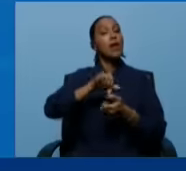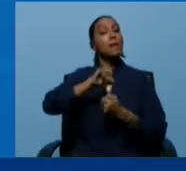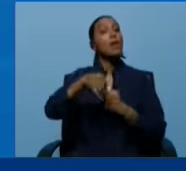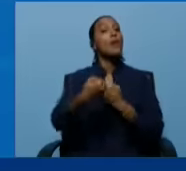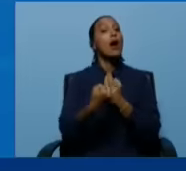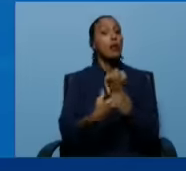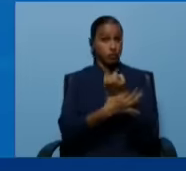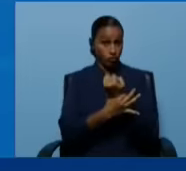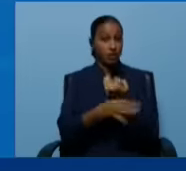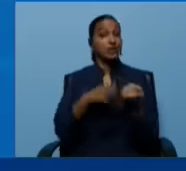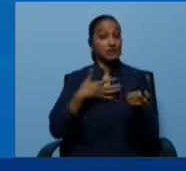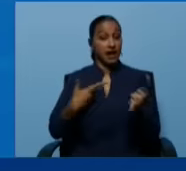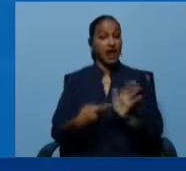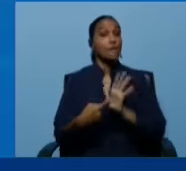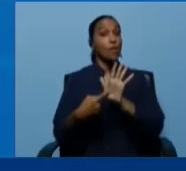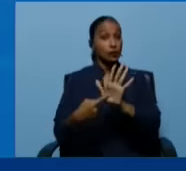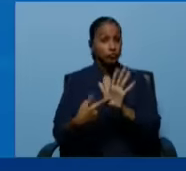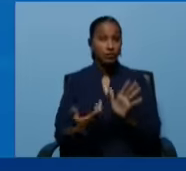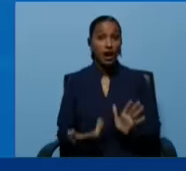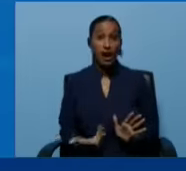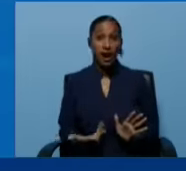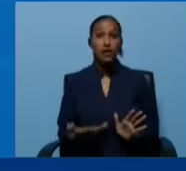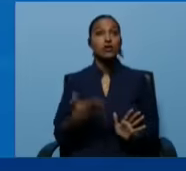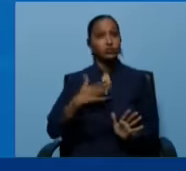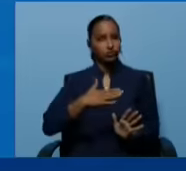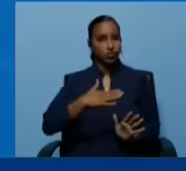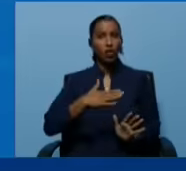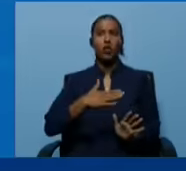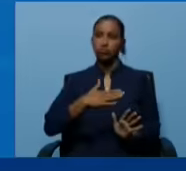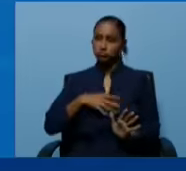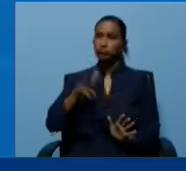Y lo que dice Ralph, te escuché cada palabra.